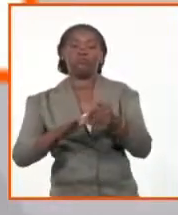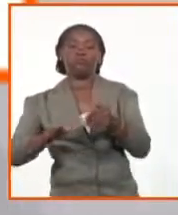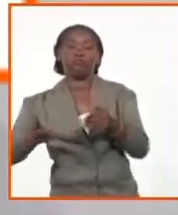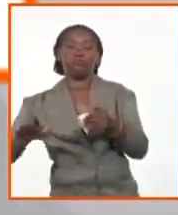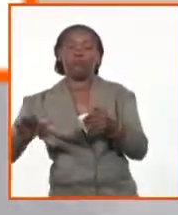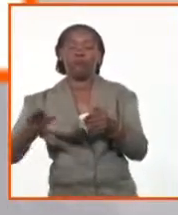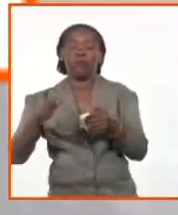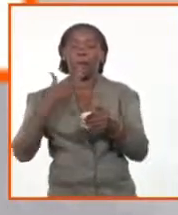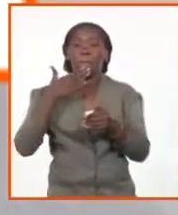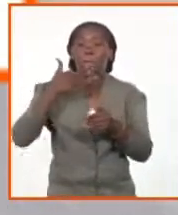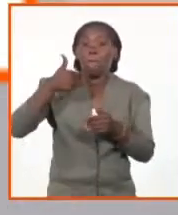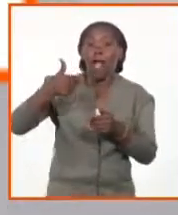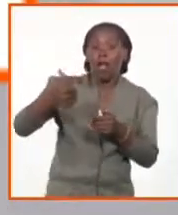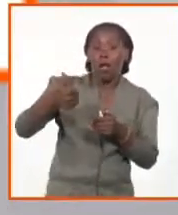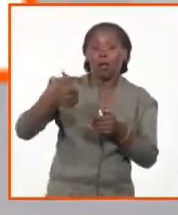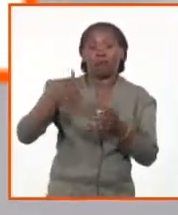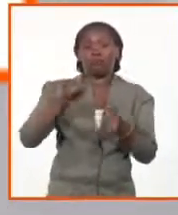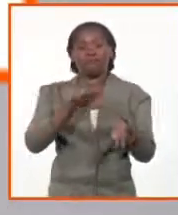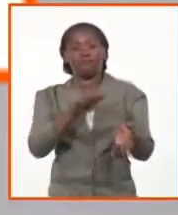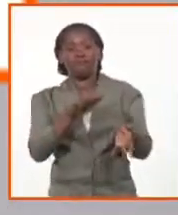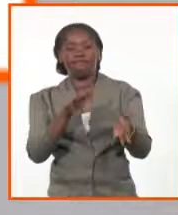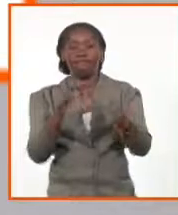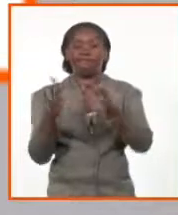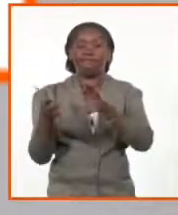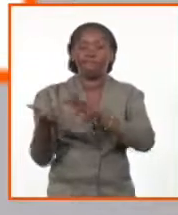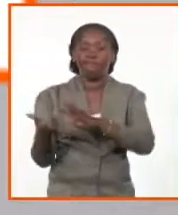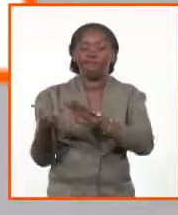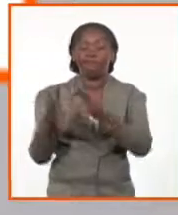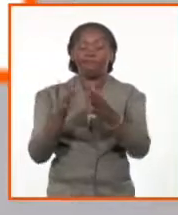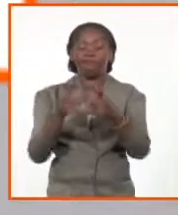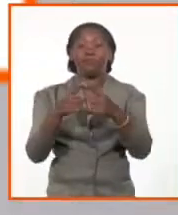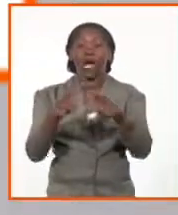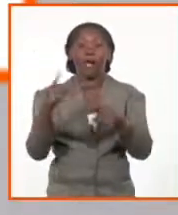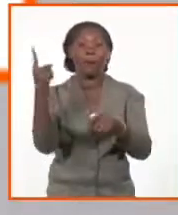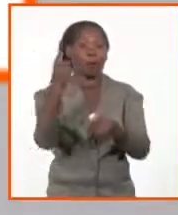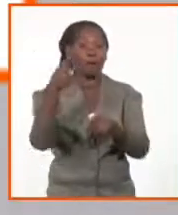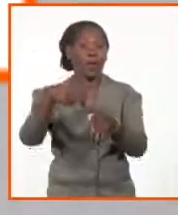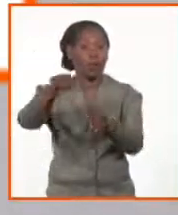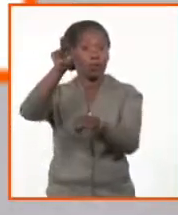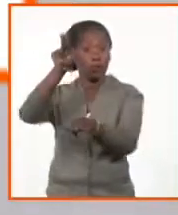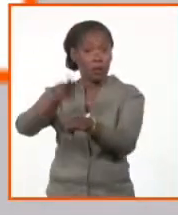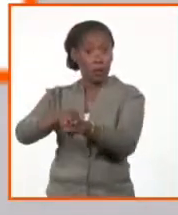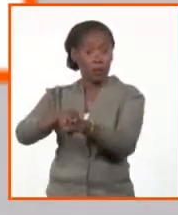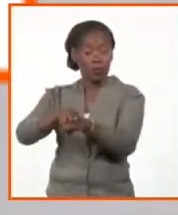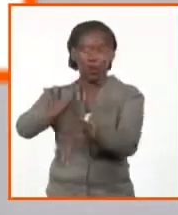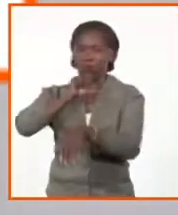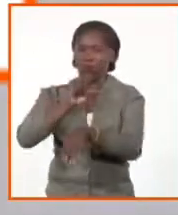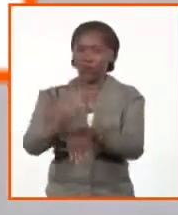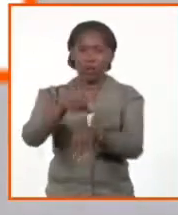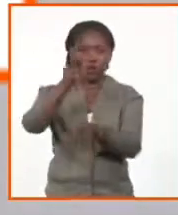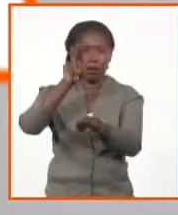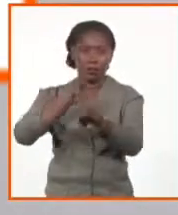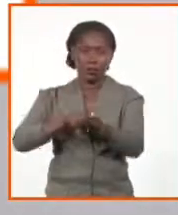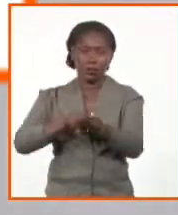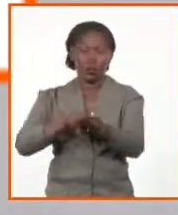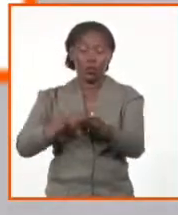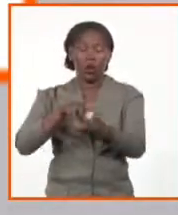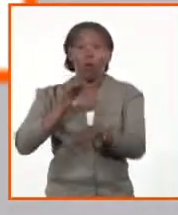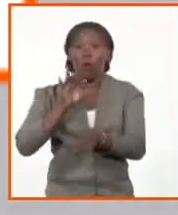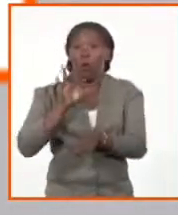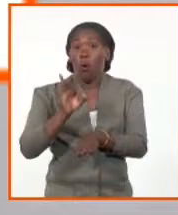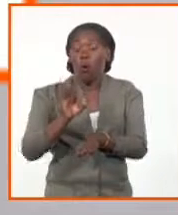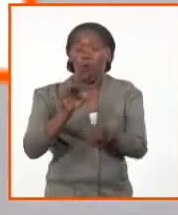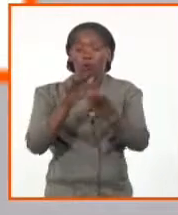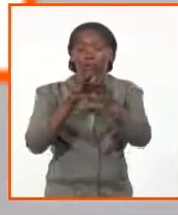la mejoría lo cual por fortuna ocurre mañana de mayor parte de las veces o empiezan las complicaciones